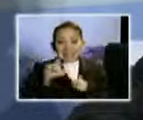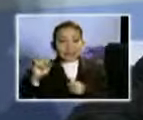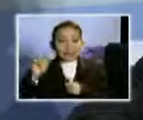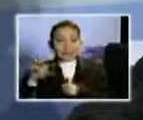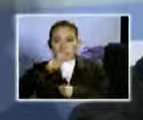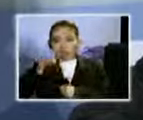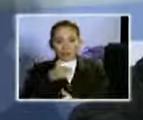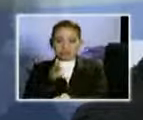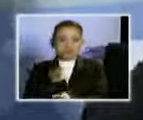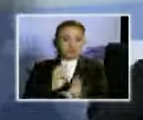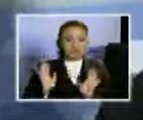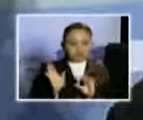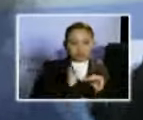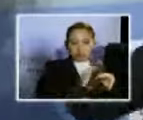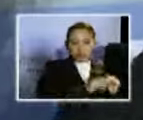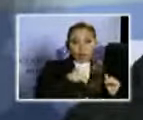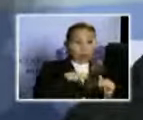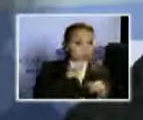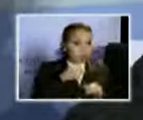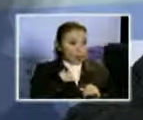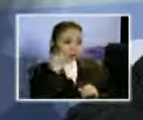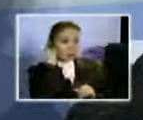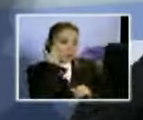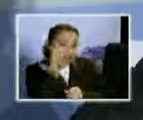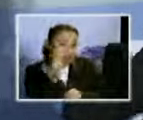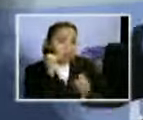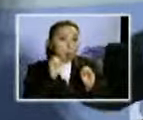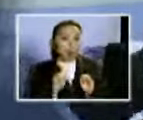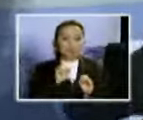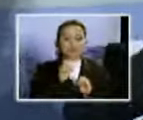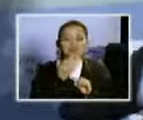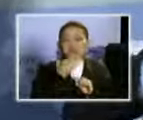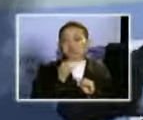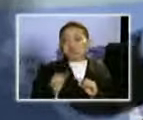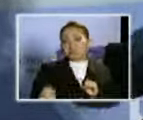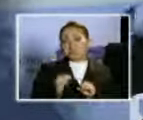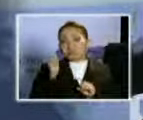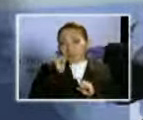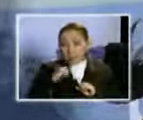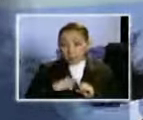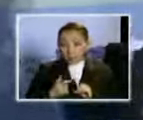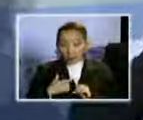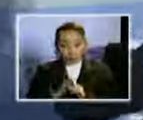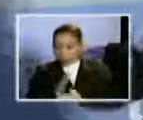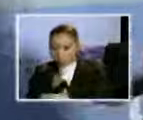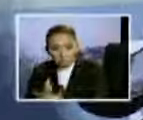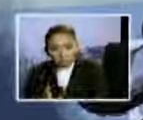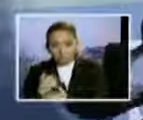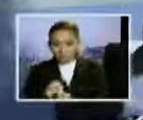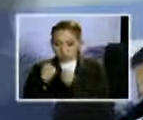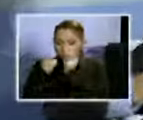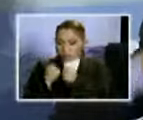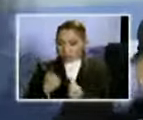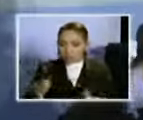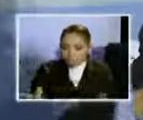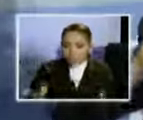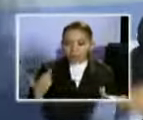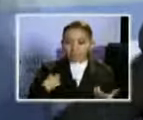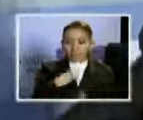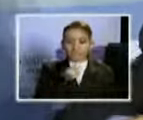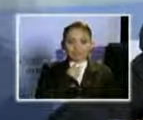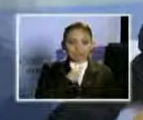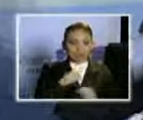nunca han participado, o porque nunca se lo han propuesto, o porque siempre hay uno más grandote, más poderoso, que